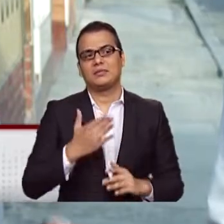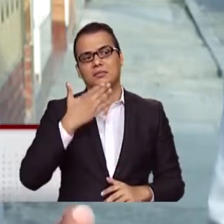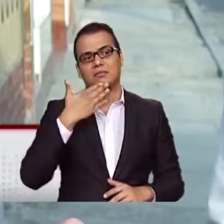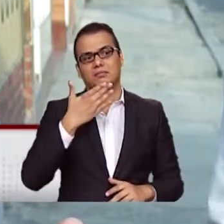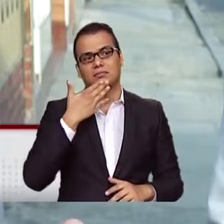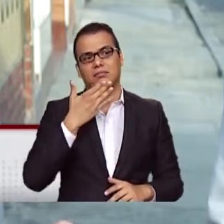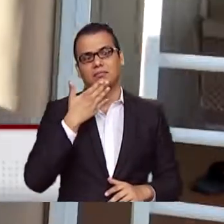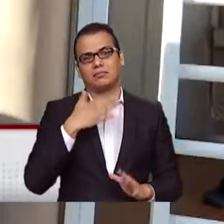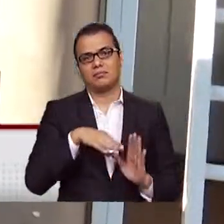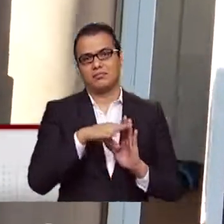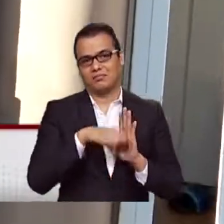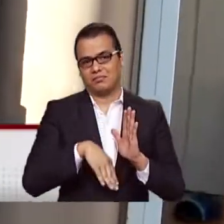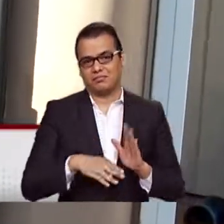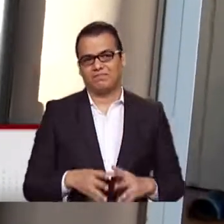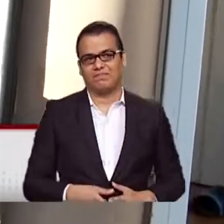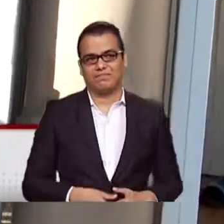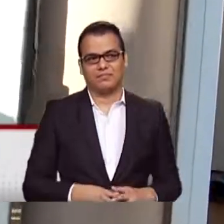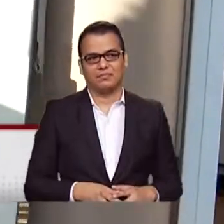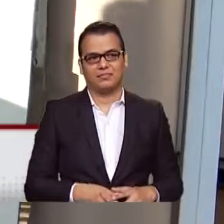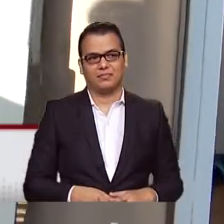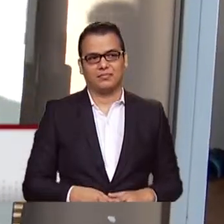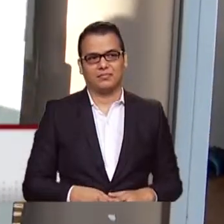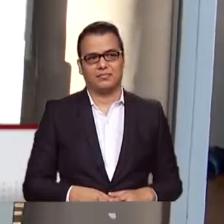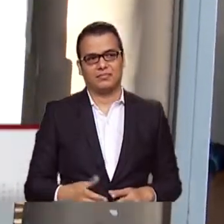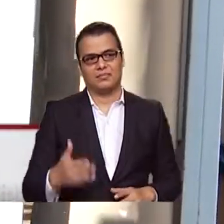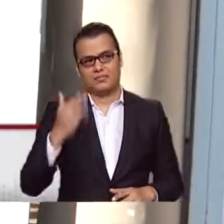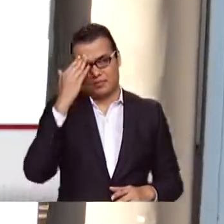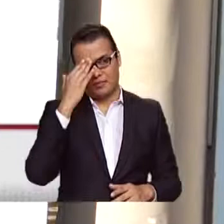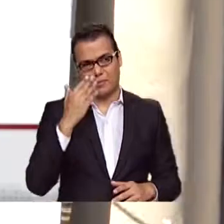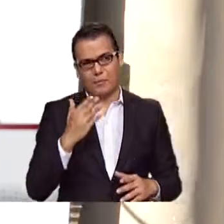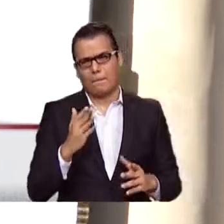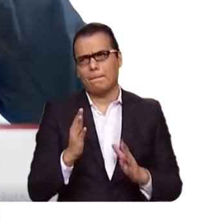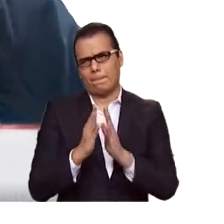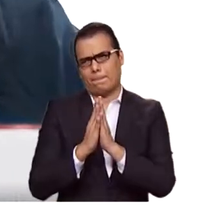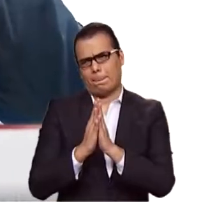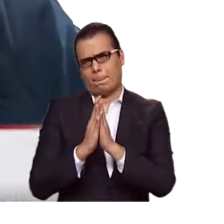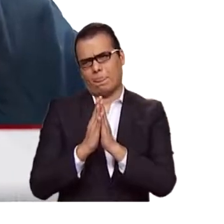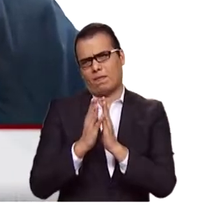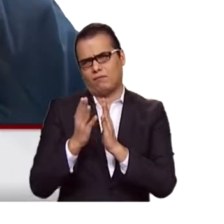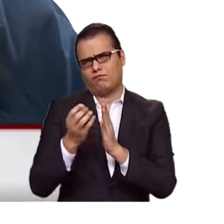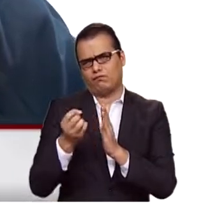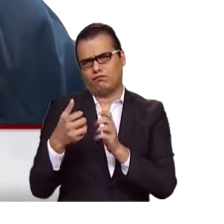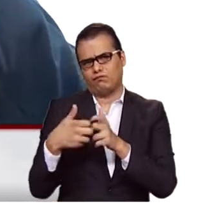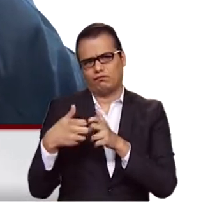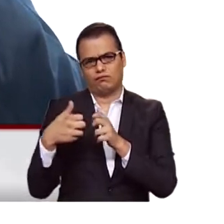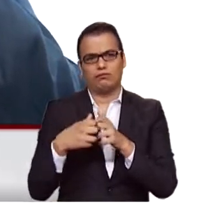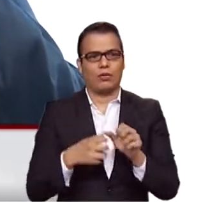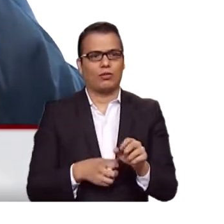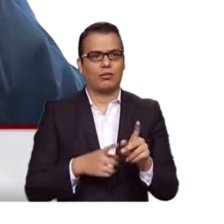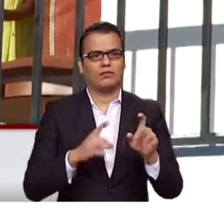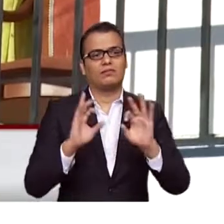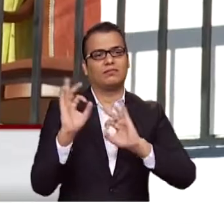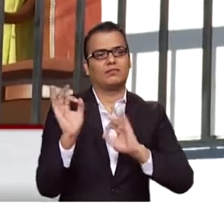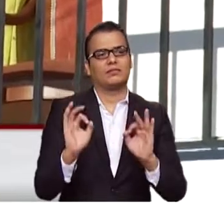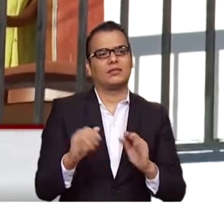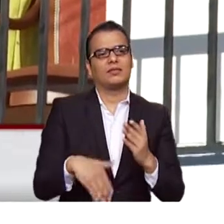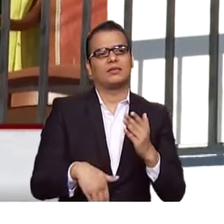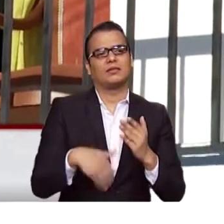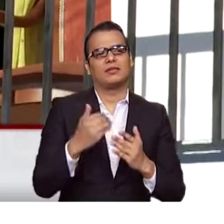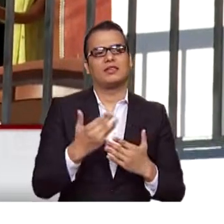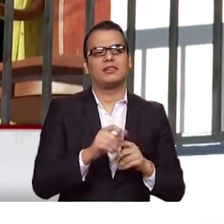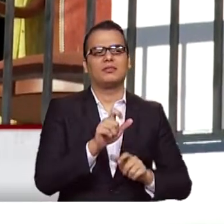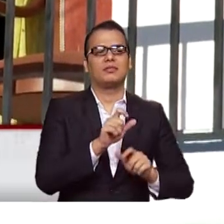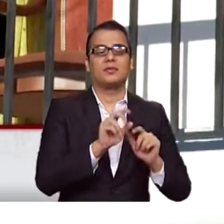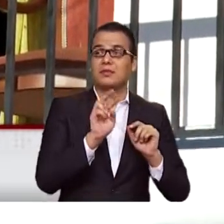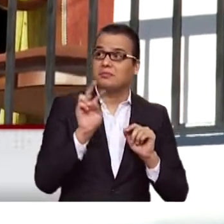muy económico. Bajo el fuerte sol de la tarde piden un poco de energía, ajustan los equipos y se disponen a cantar. Poco a poco